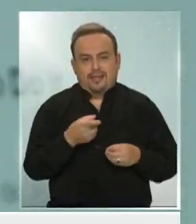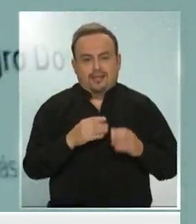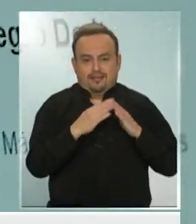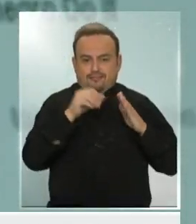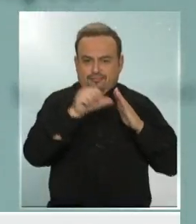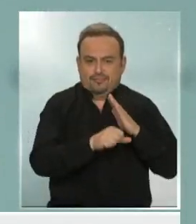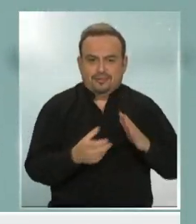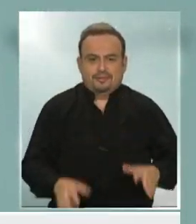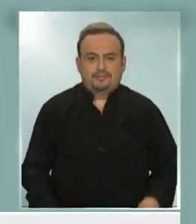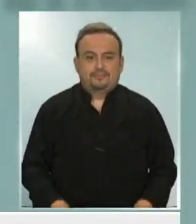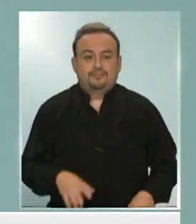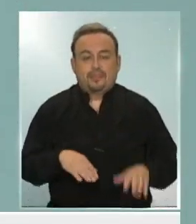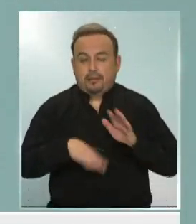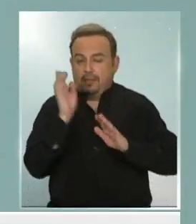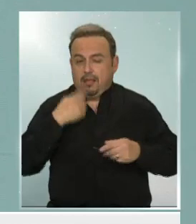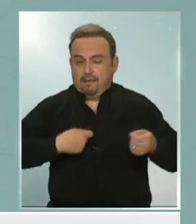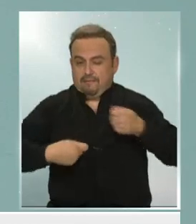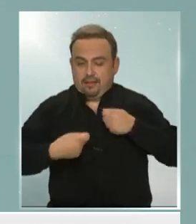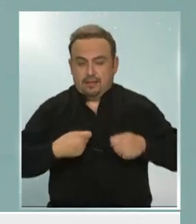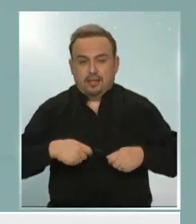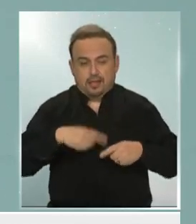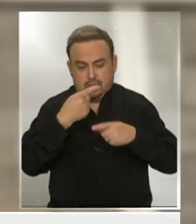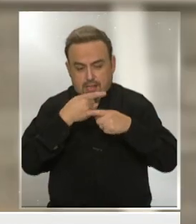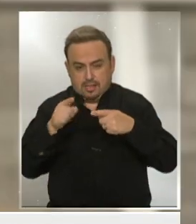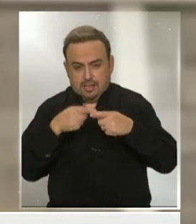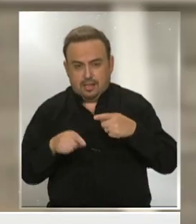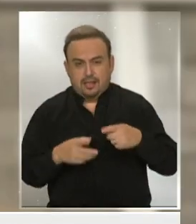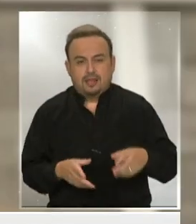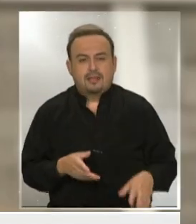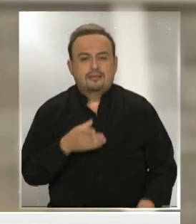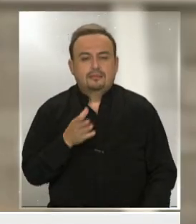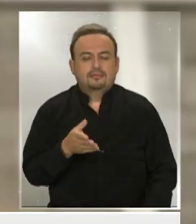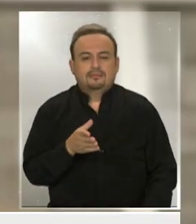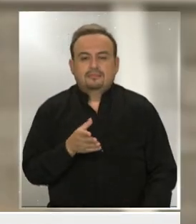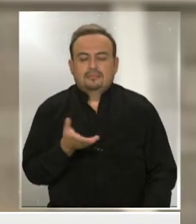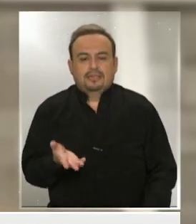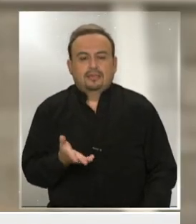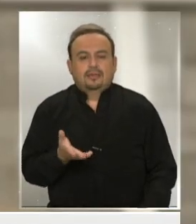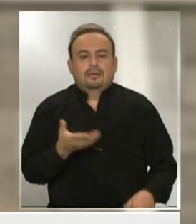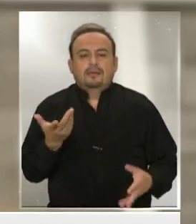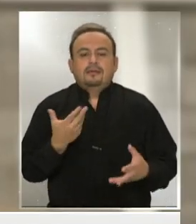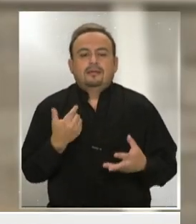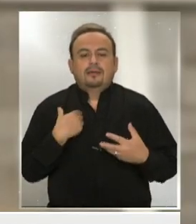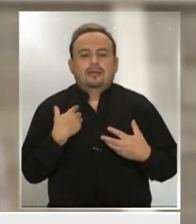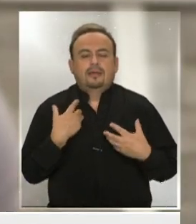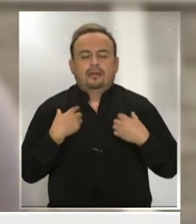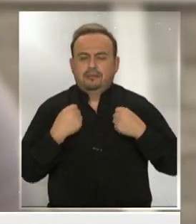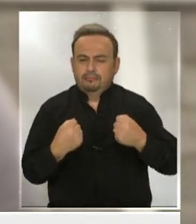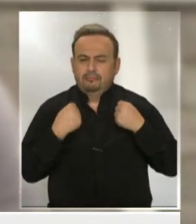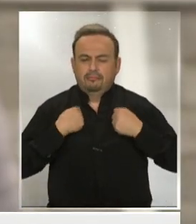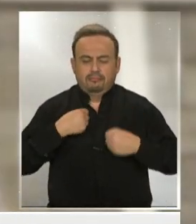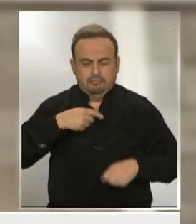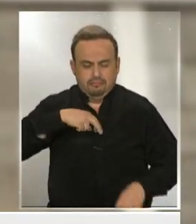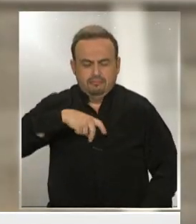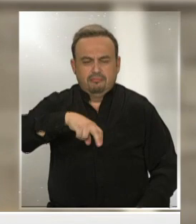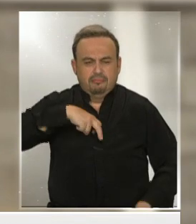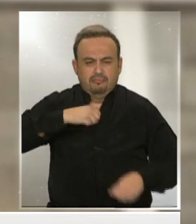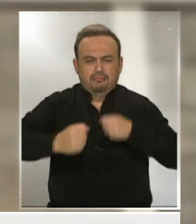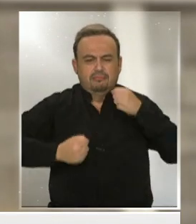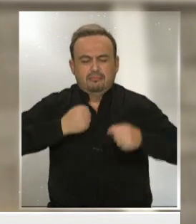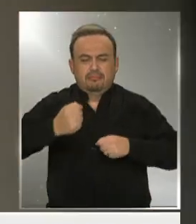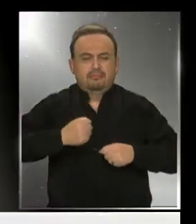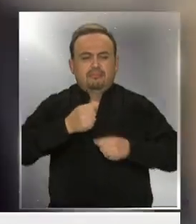cuarentena. Lo que más hemos vendido estas últimas semanas es sin duda alguna equipamiento cardiovascular. Trotadoras,